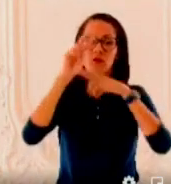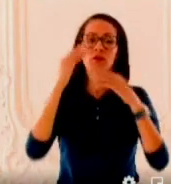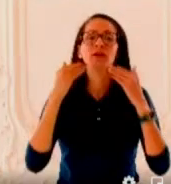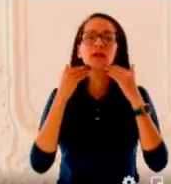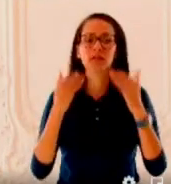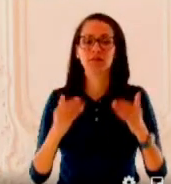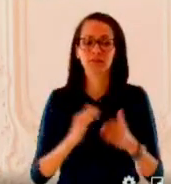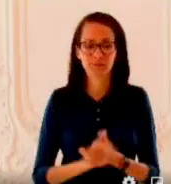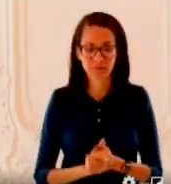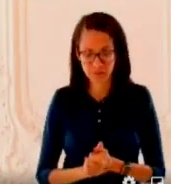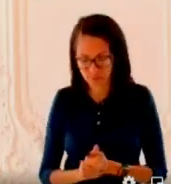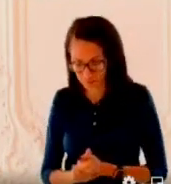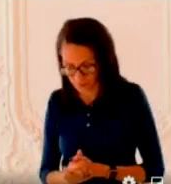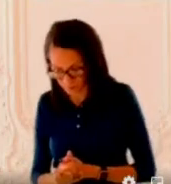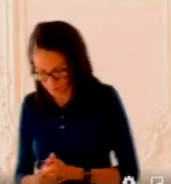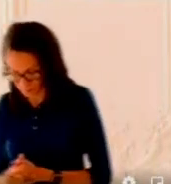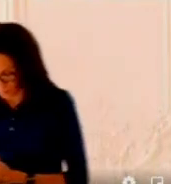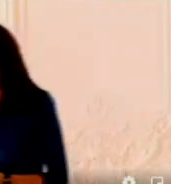Gracias.